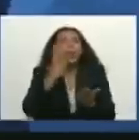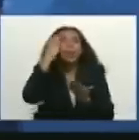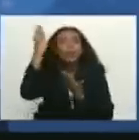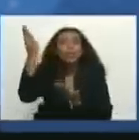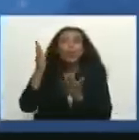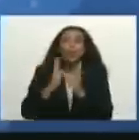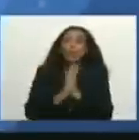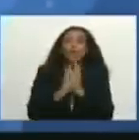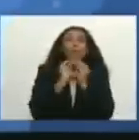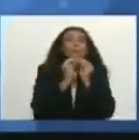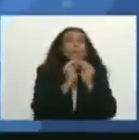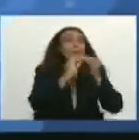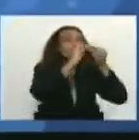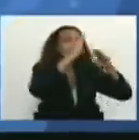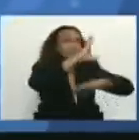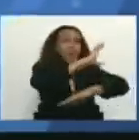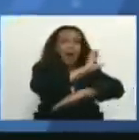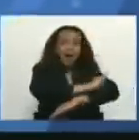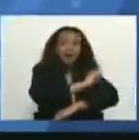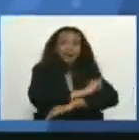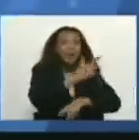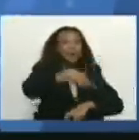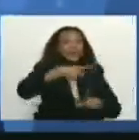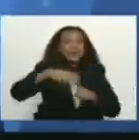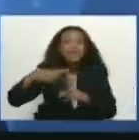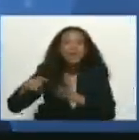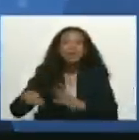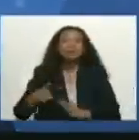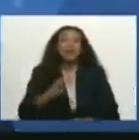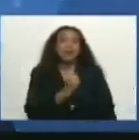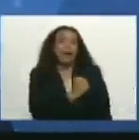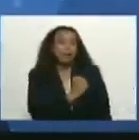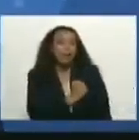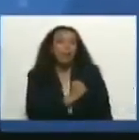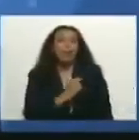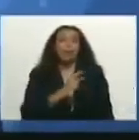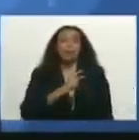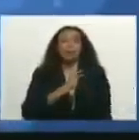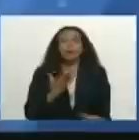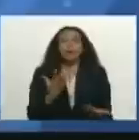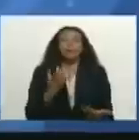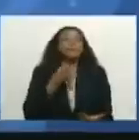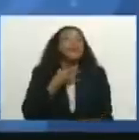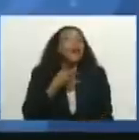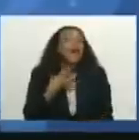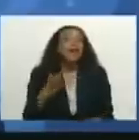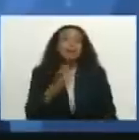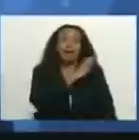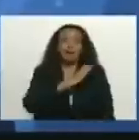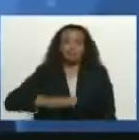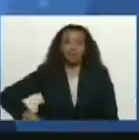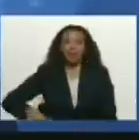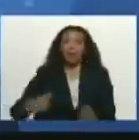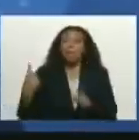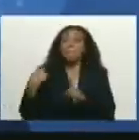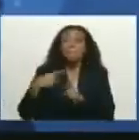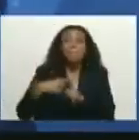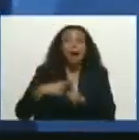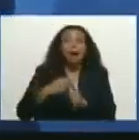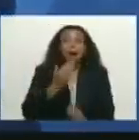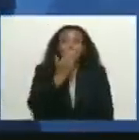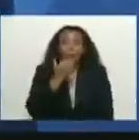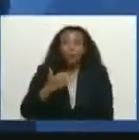través de la recuperación de los templos, tanto iglesias católicas como iglesias cristianas evangélicas. Vamos por más, con Maduro